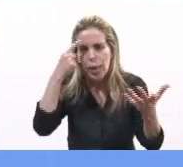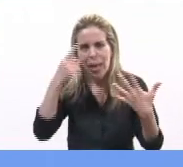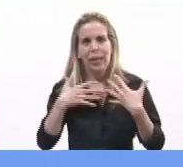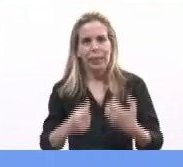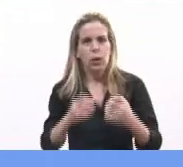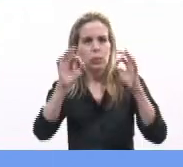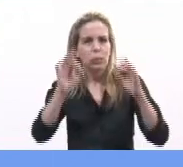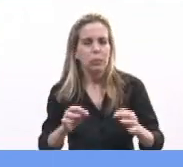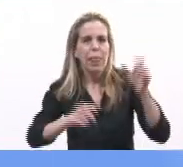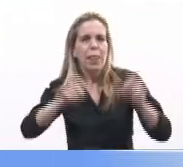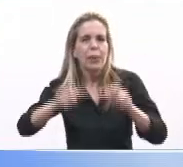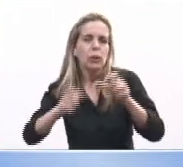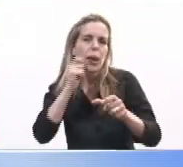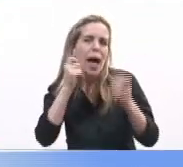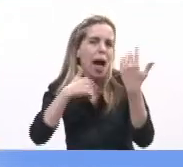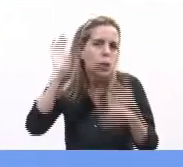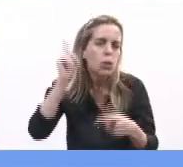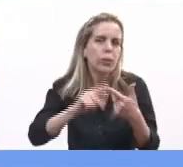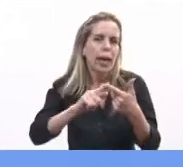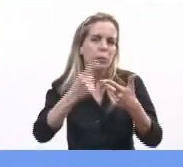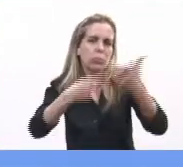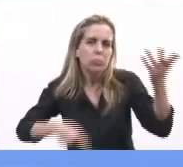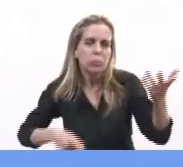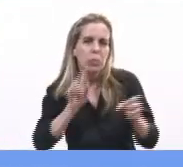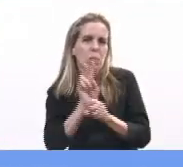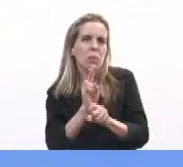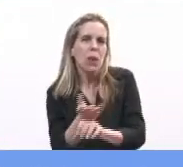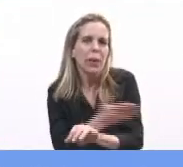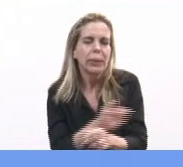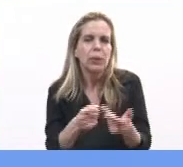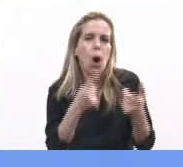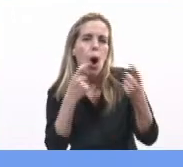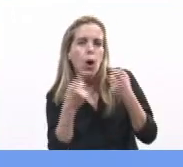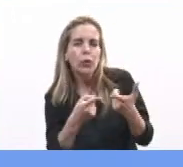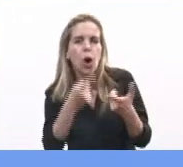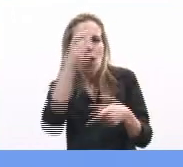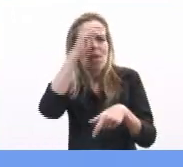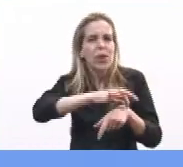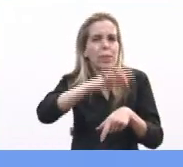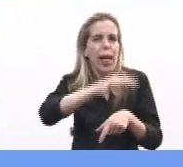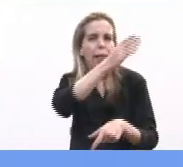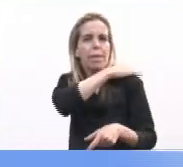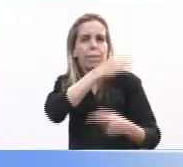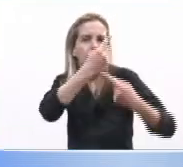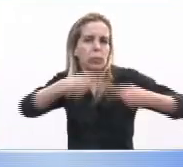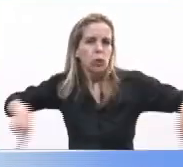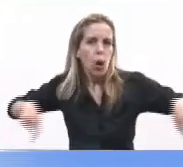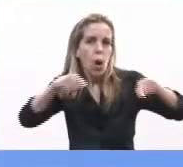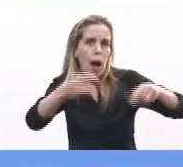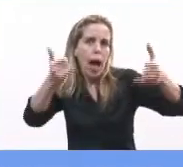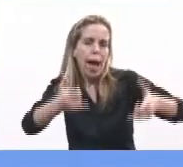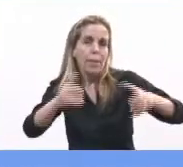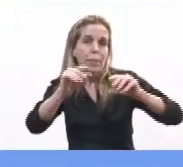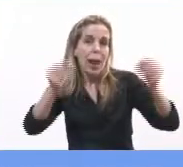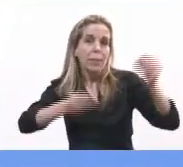es la promoción de conductas saludables la prevención en contra una enfermedad respiratoria crónica todo esto tiene 86 millones de presupuesto para